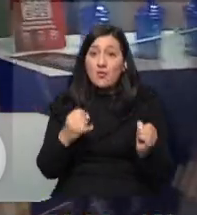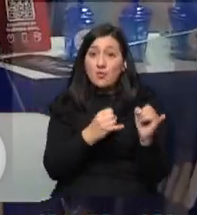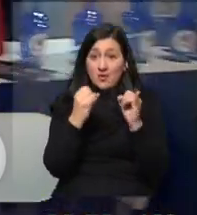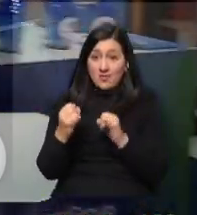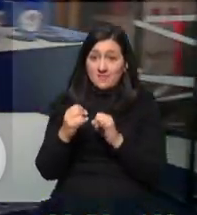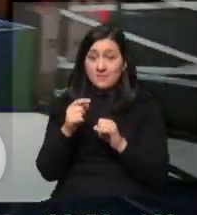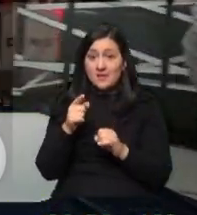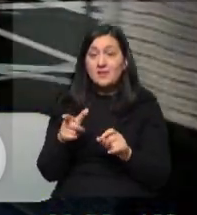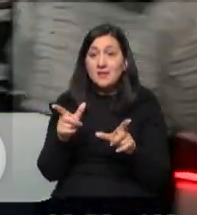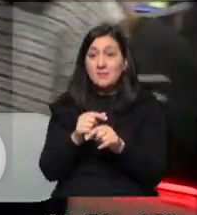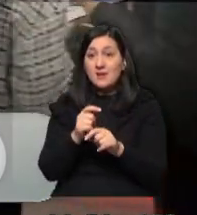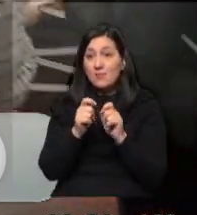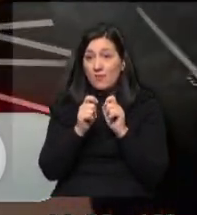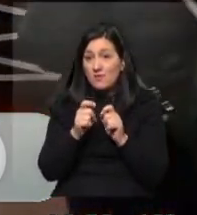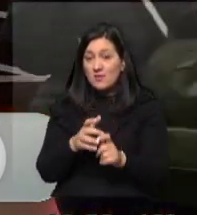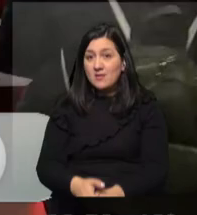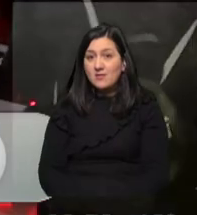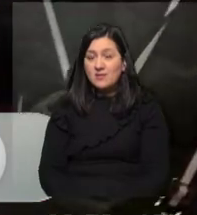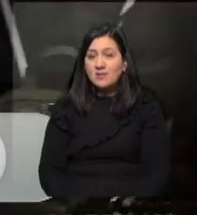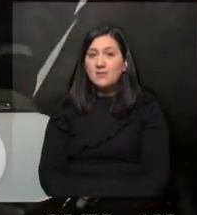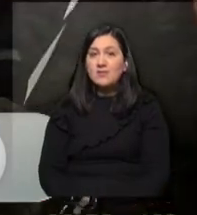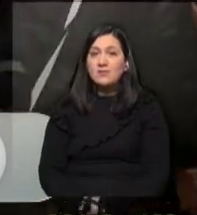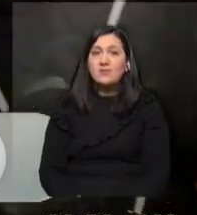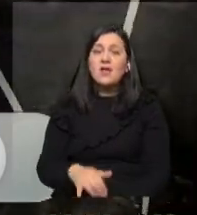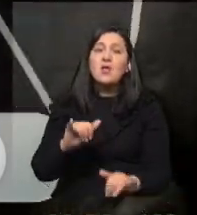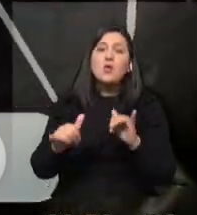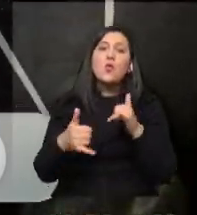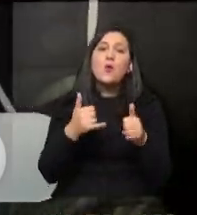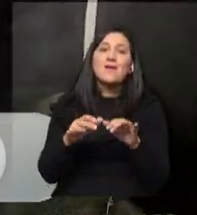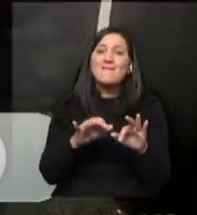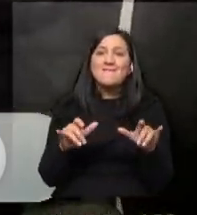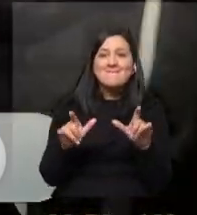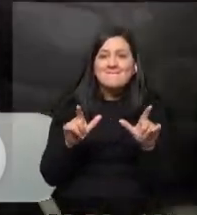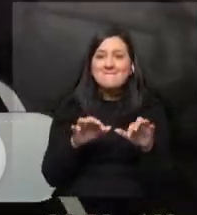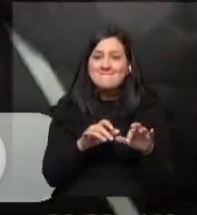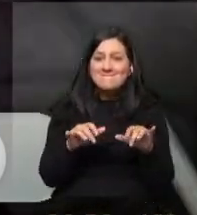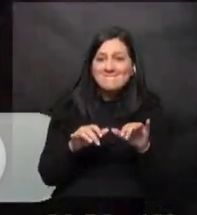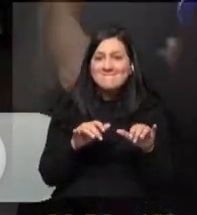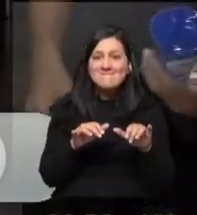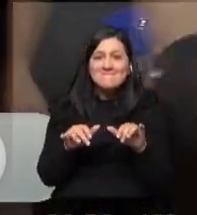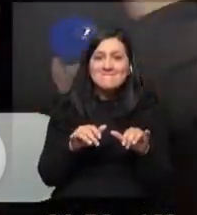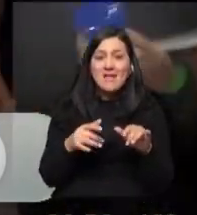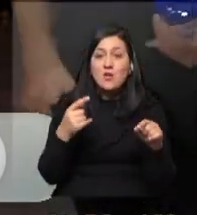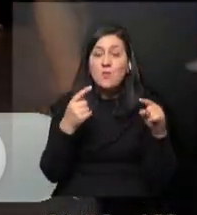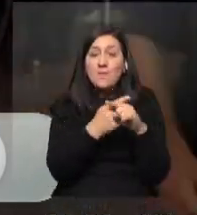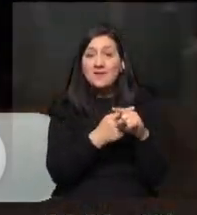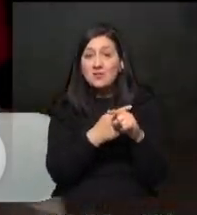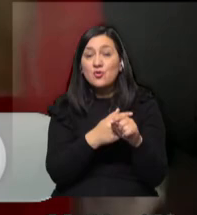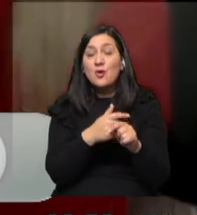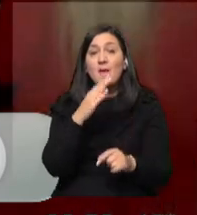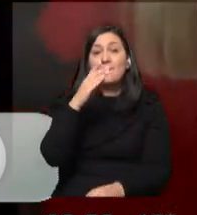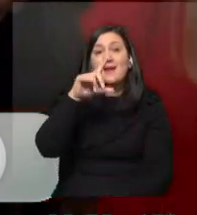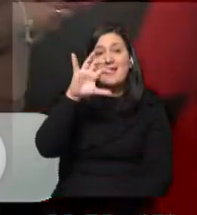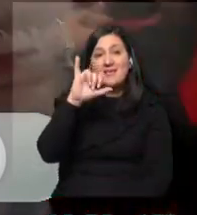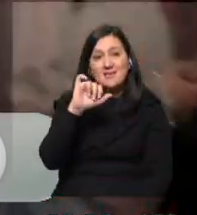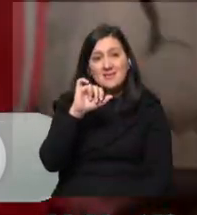voy a cerrar acá el móvil, Me voy a venir aquí donde están los juegos electrónicos, Veo que hay un partido de play. A ver, muchachos,